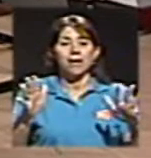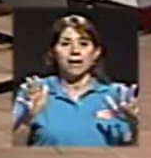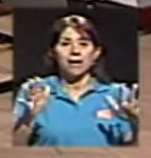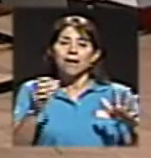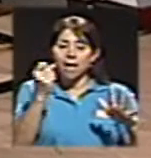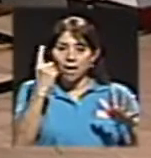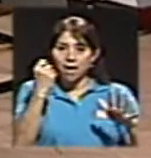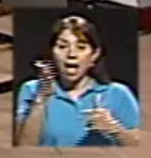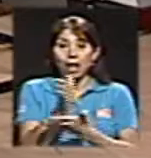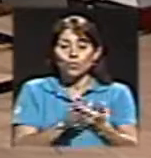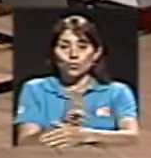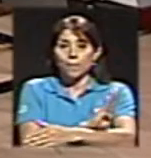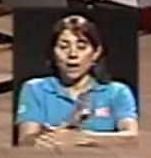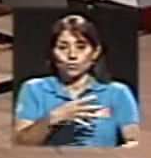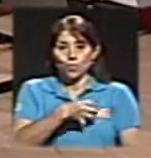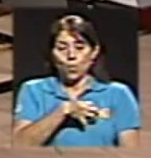de propiedad de